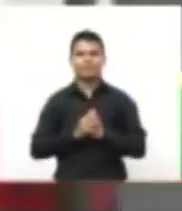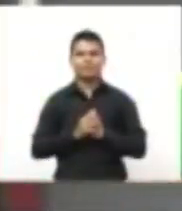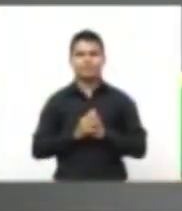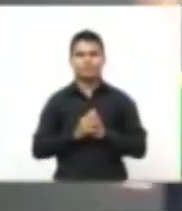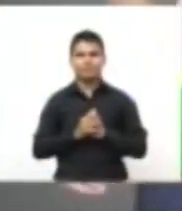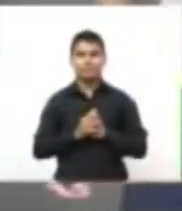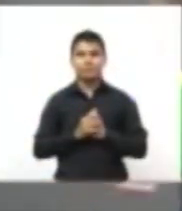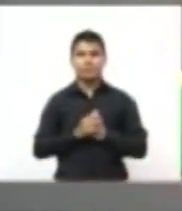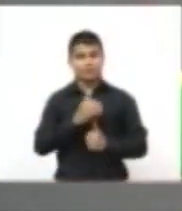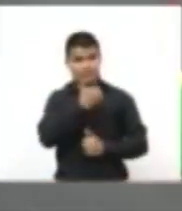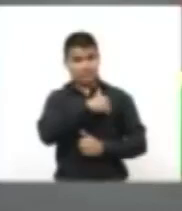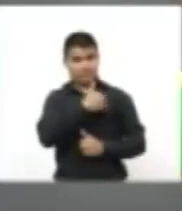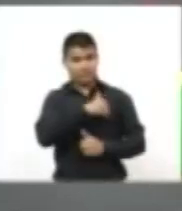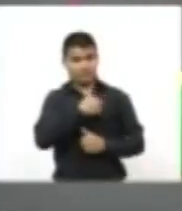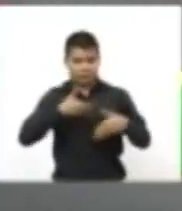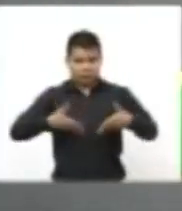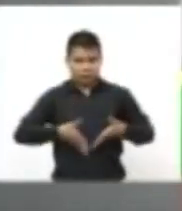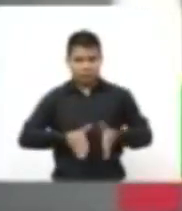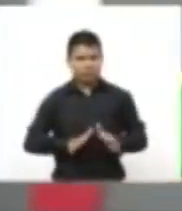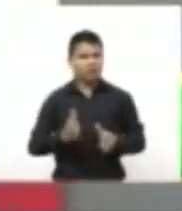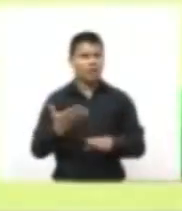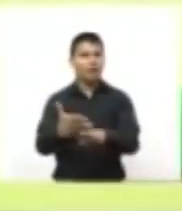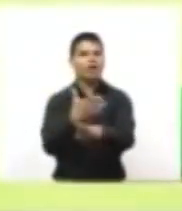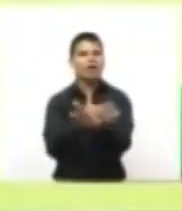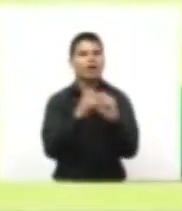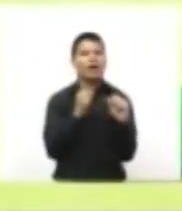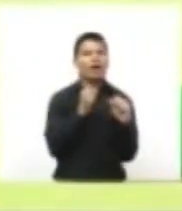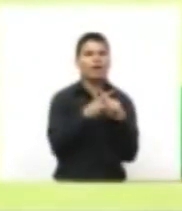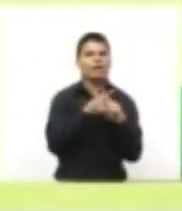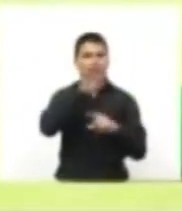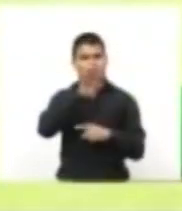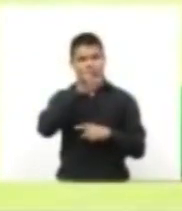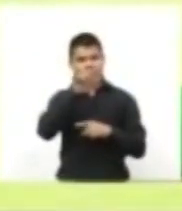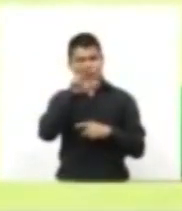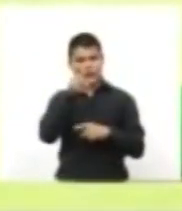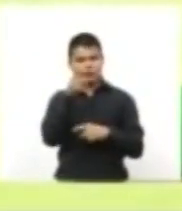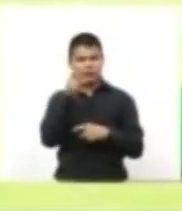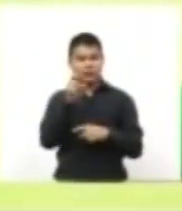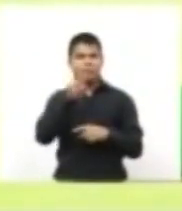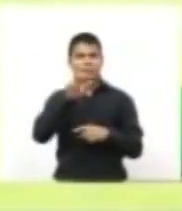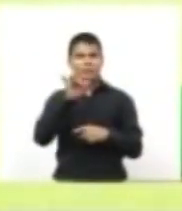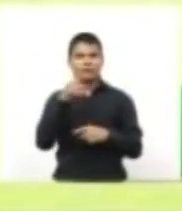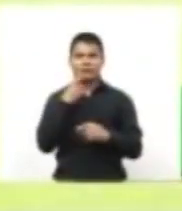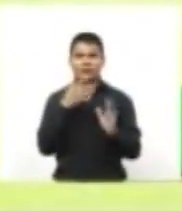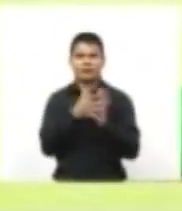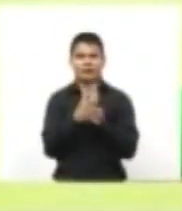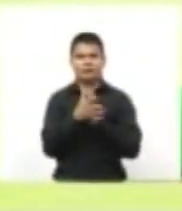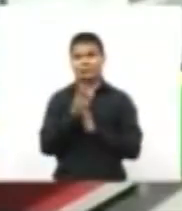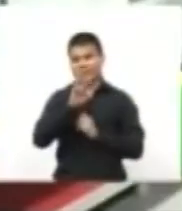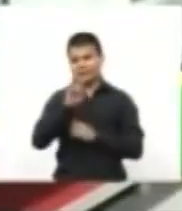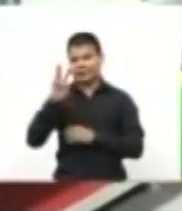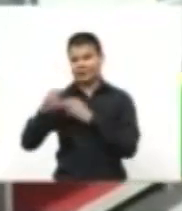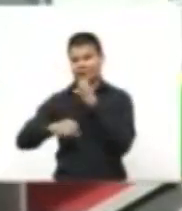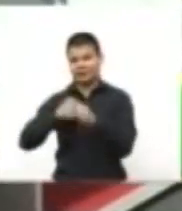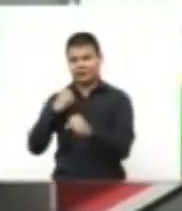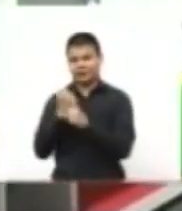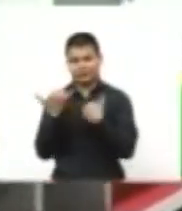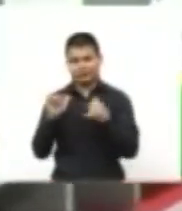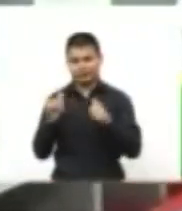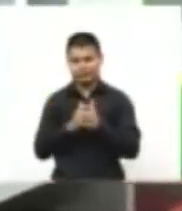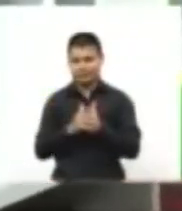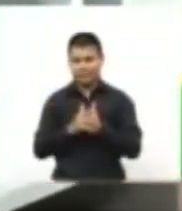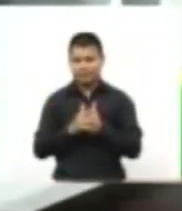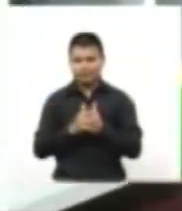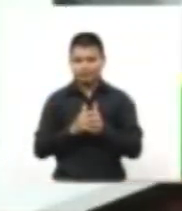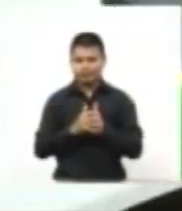El argentino Fernando Cabenagui, ex atacante del Burdeos y Villarreal, anunció su retiro a los 33 años, según lo dio a conocer